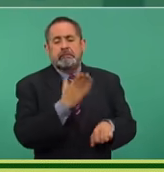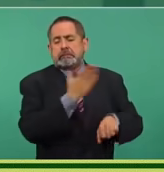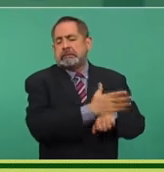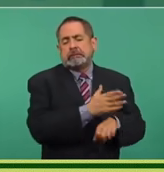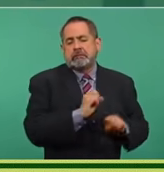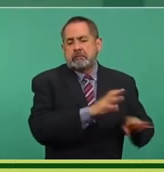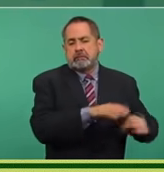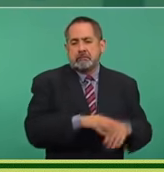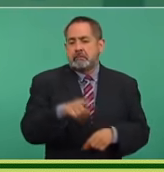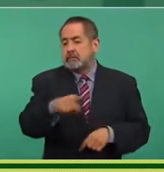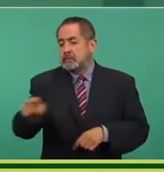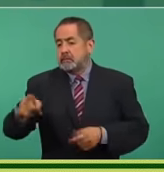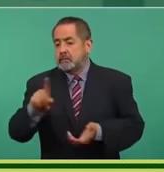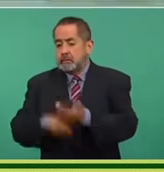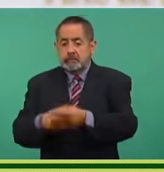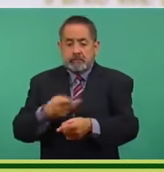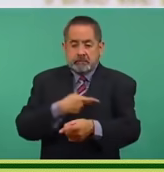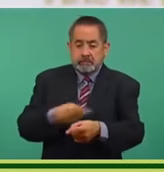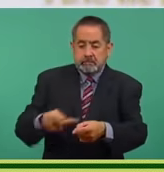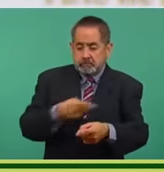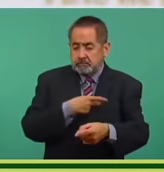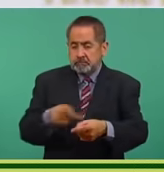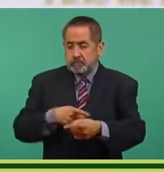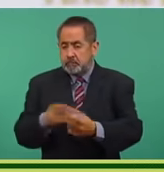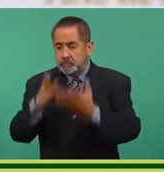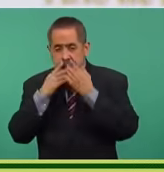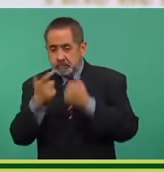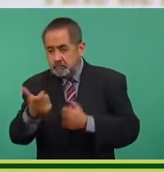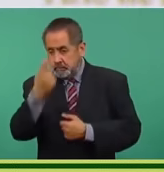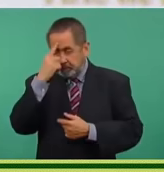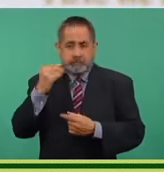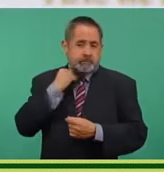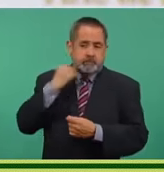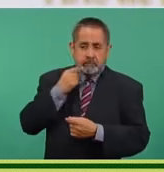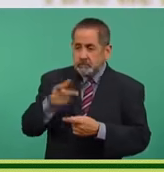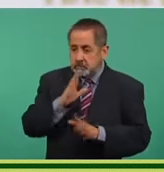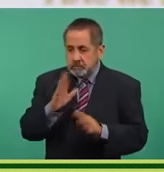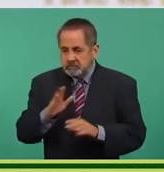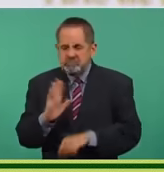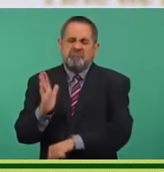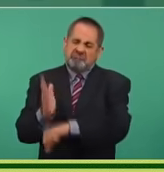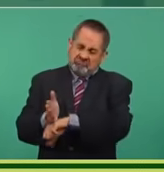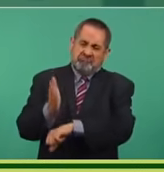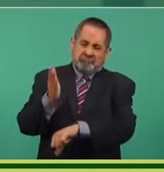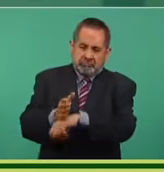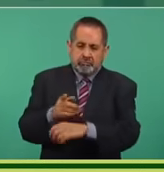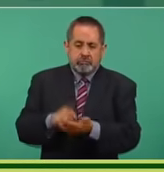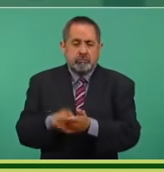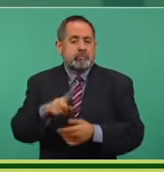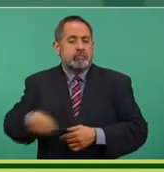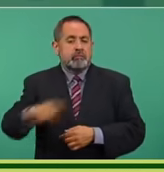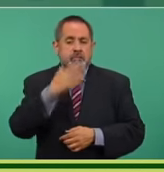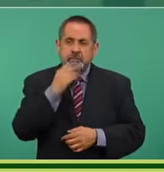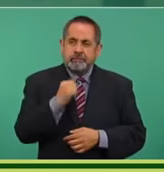a los que no tienen que comprar su inocencia a los que no tienen agarraderas